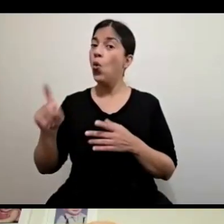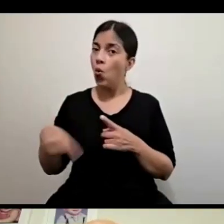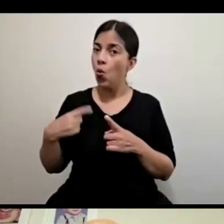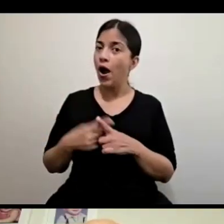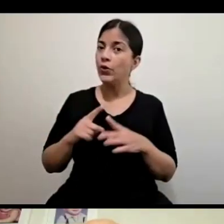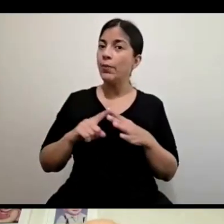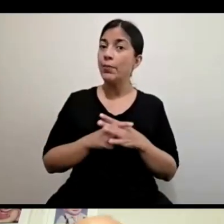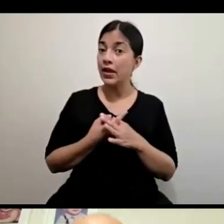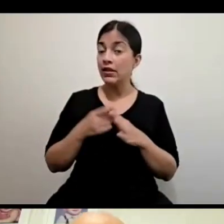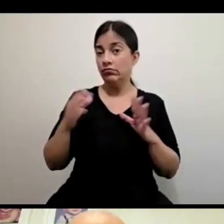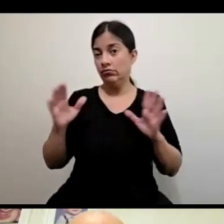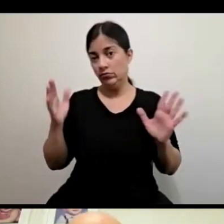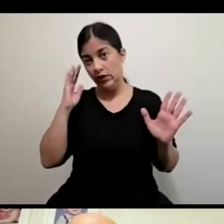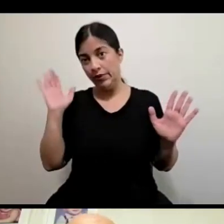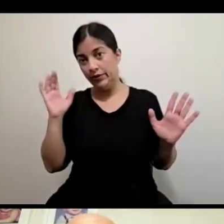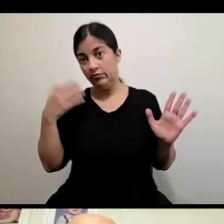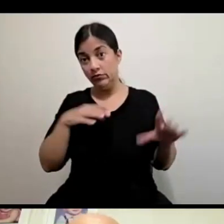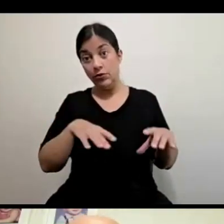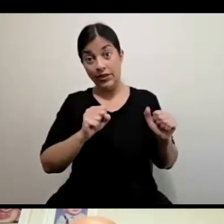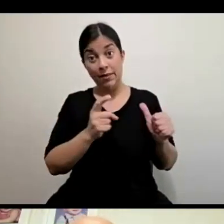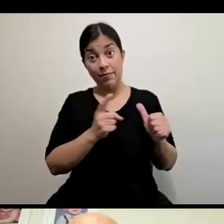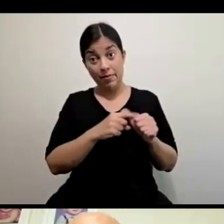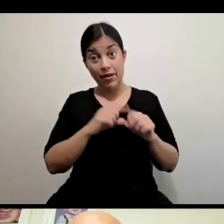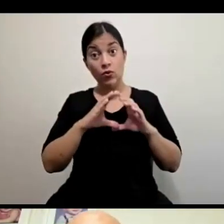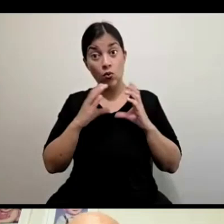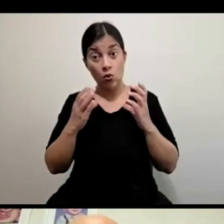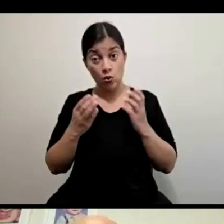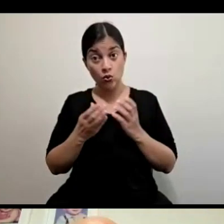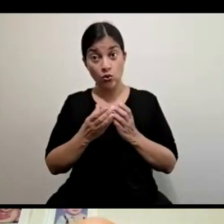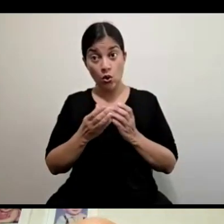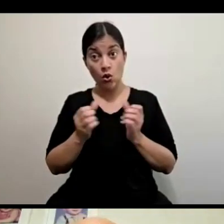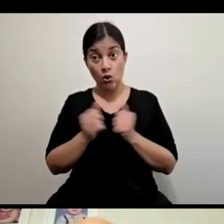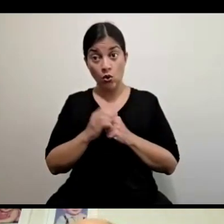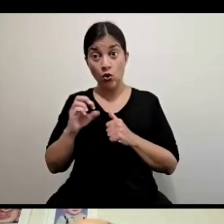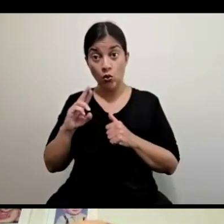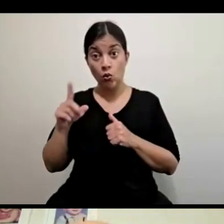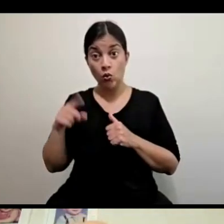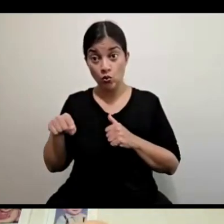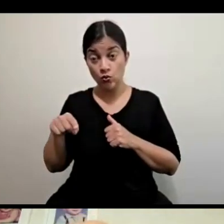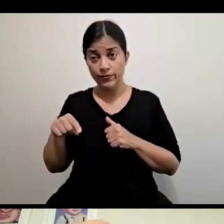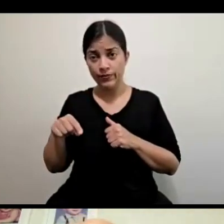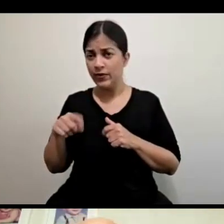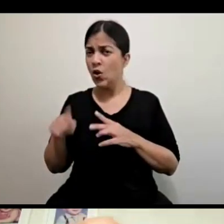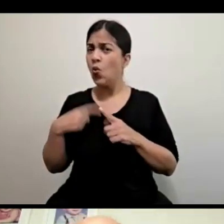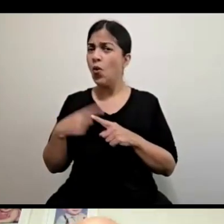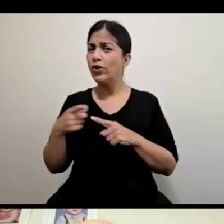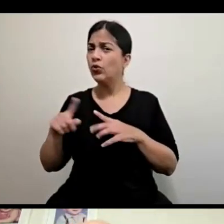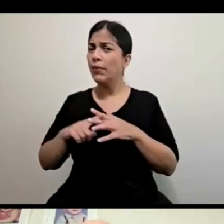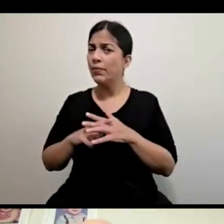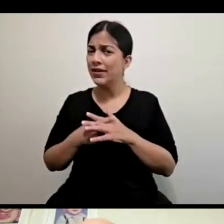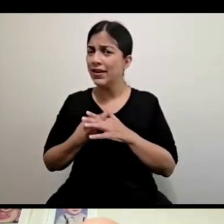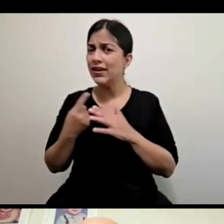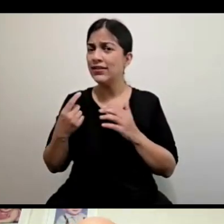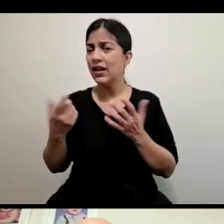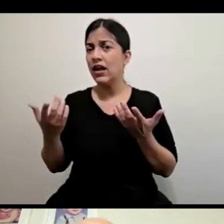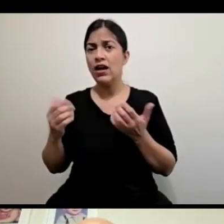una vez empiezas, ¿verdad? Cogiste ese primer curso con Cruz Emerick, ¿cómo empieza ya? ¿Cómo te quedaste ahí? ¿Cómo